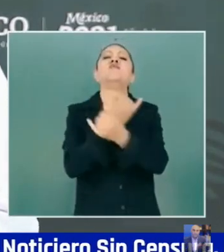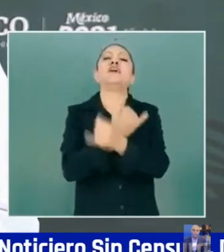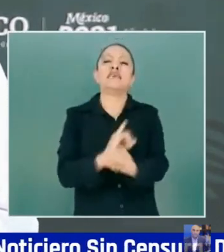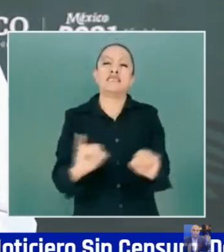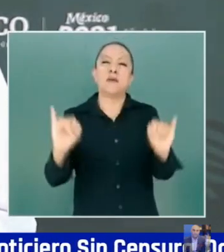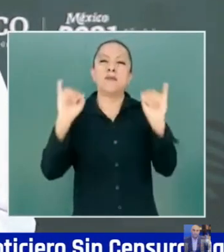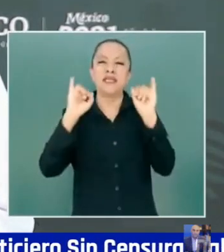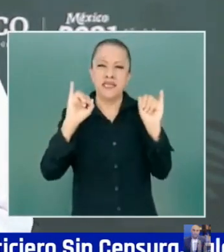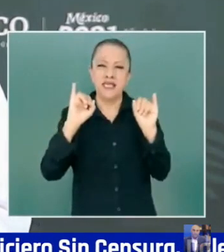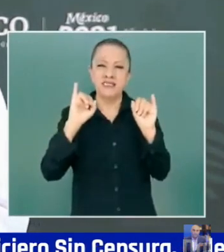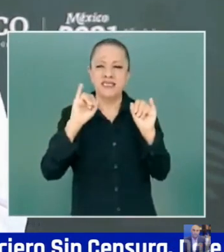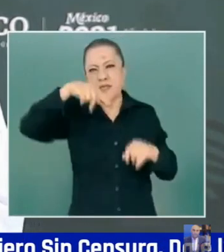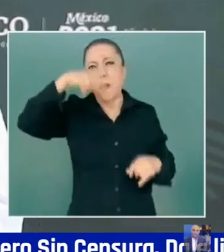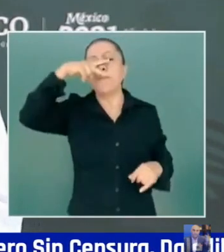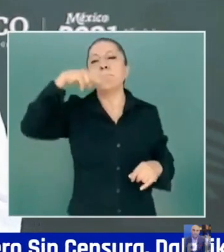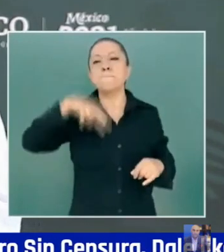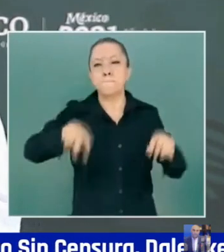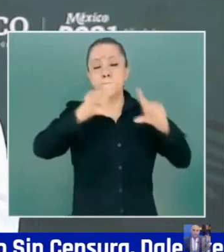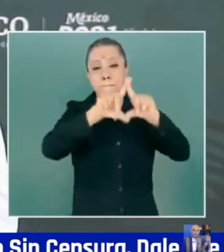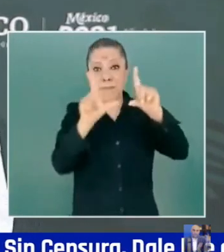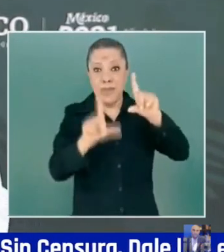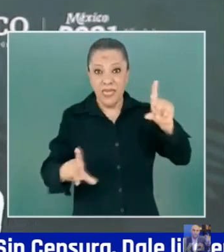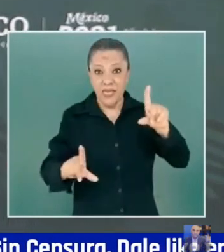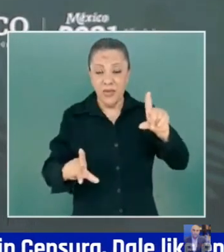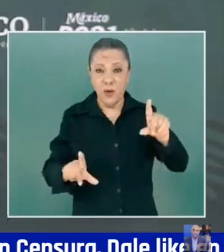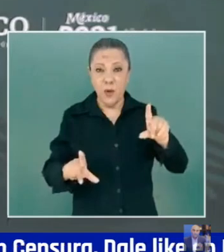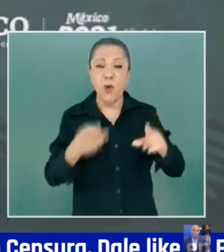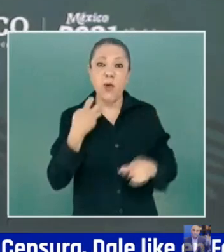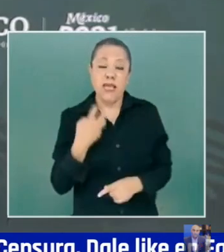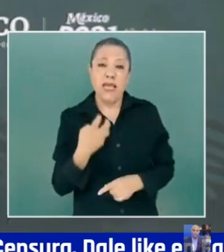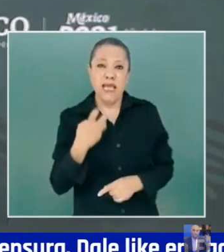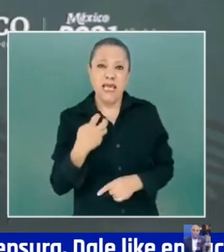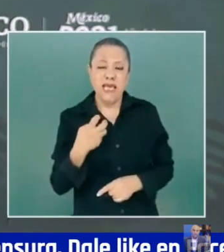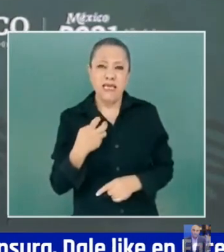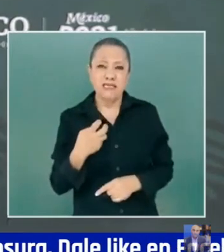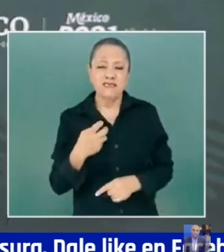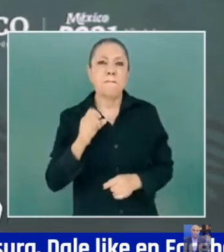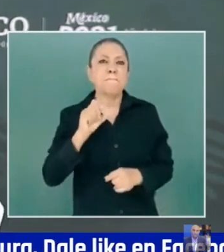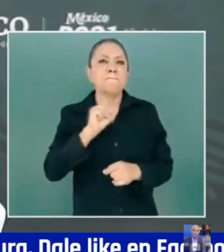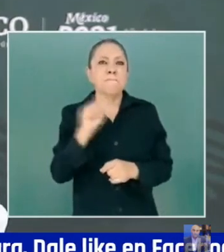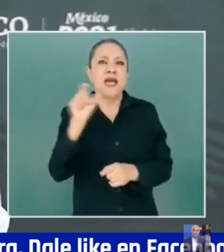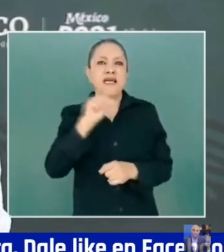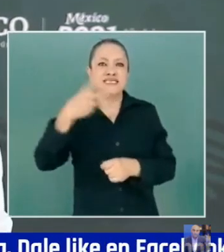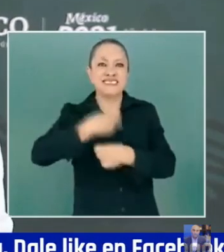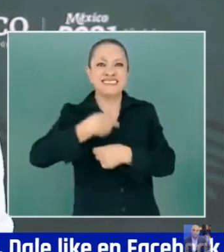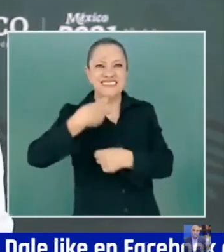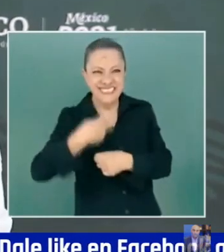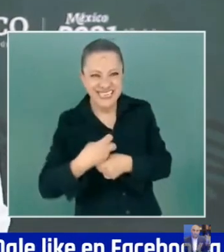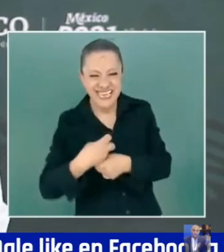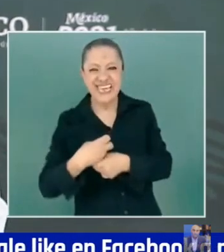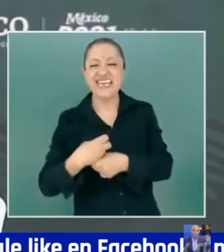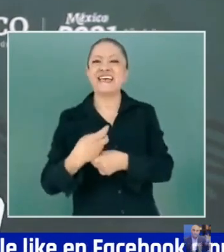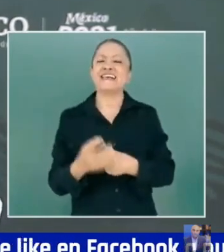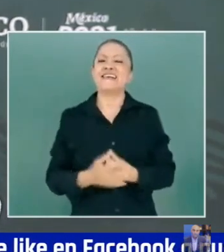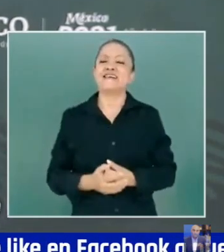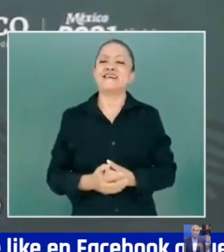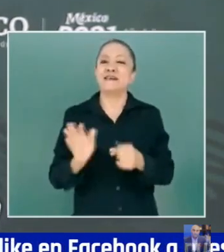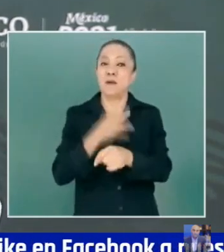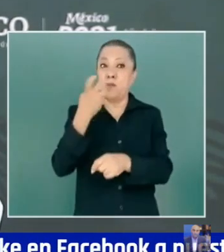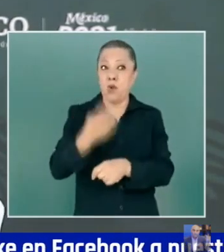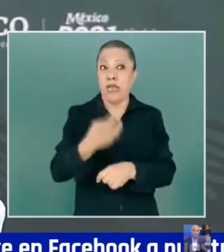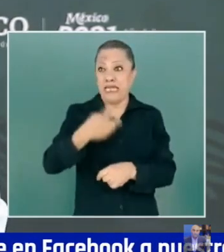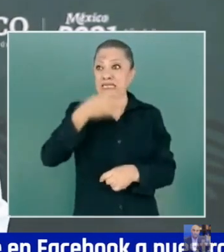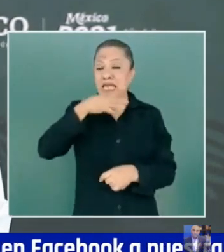Unidos mexicanos. Es aún más la distinción el haber sido invitado al